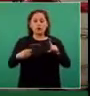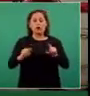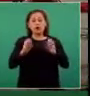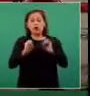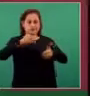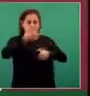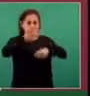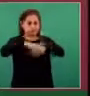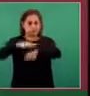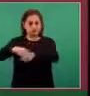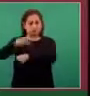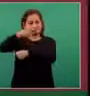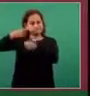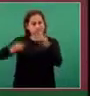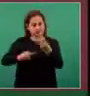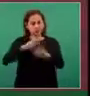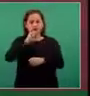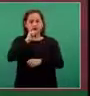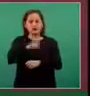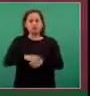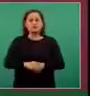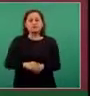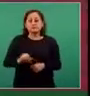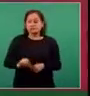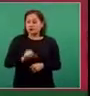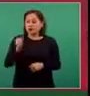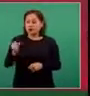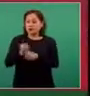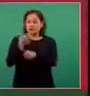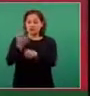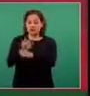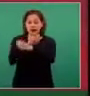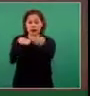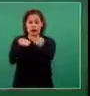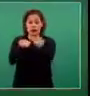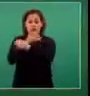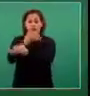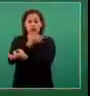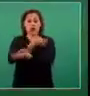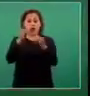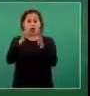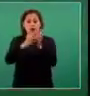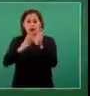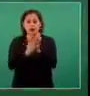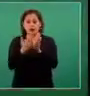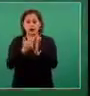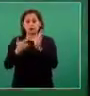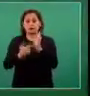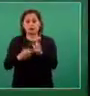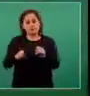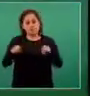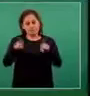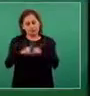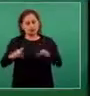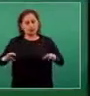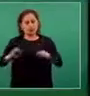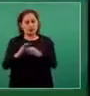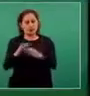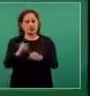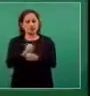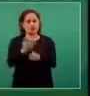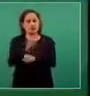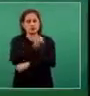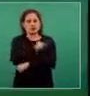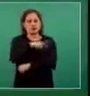siguiente persona. Otras medidas que ha dispuesto la Secretaría de Educación Pública, por supuesto con todo el respaldo de la Secretaría de Salud,